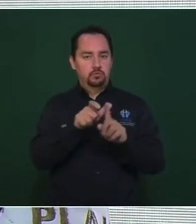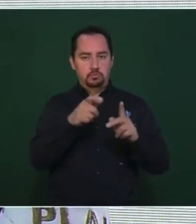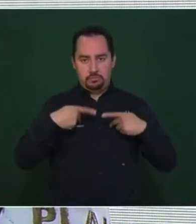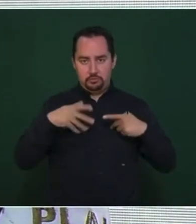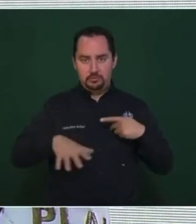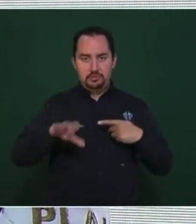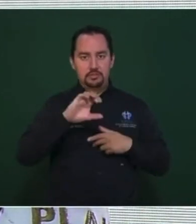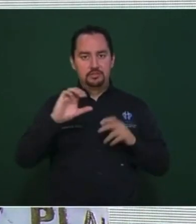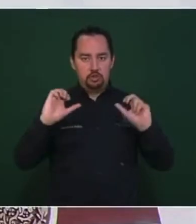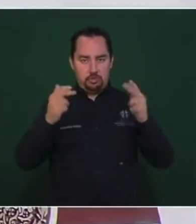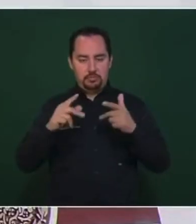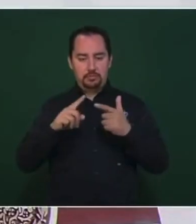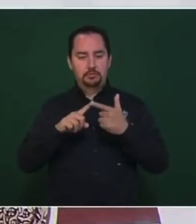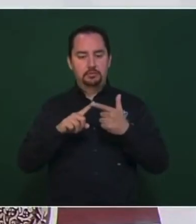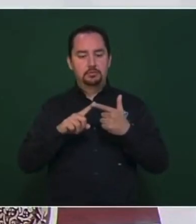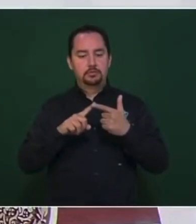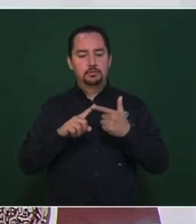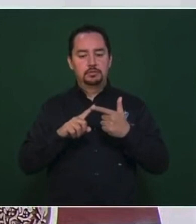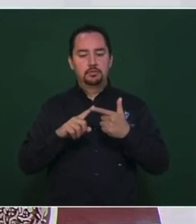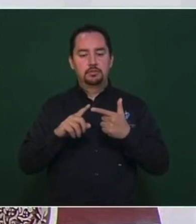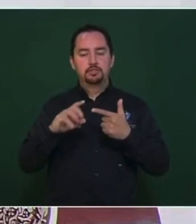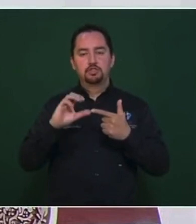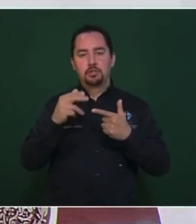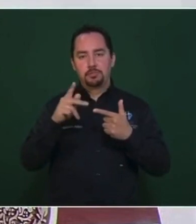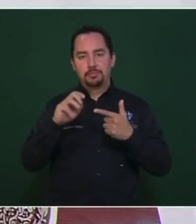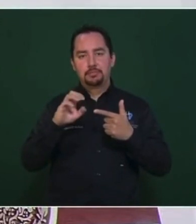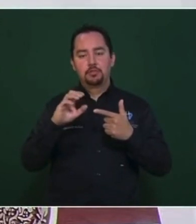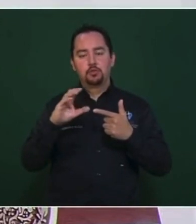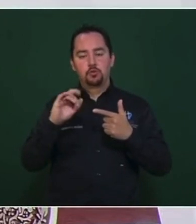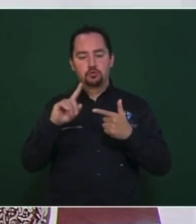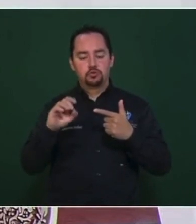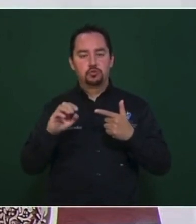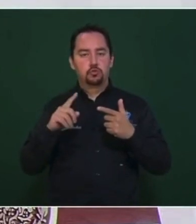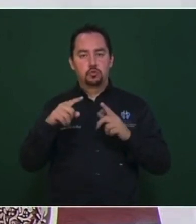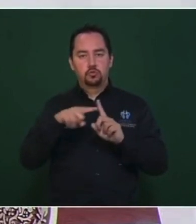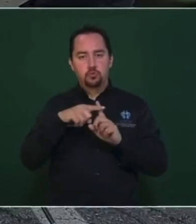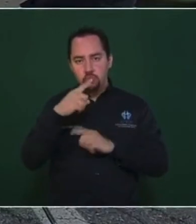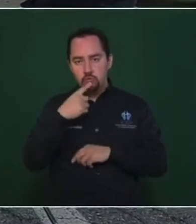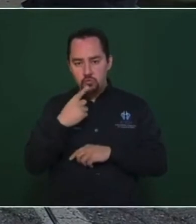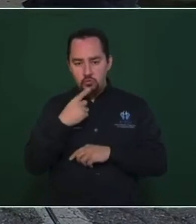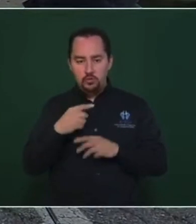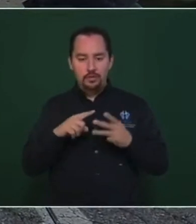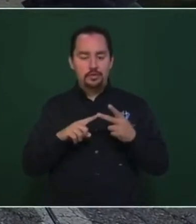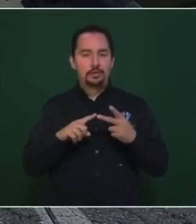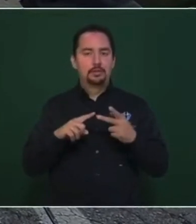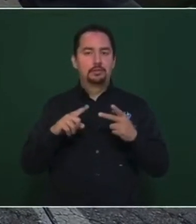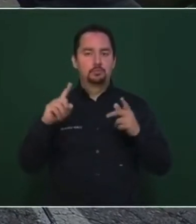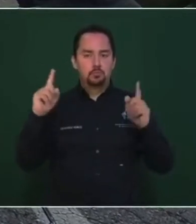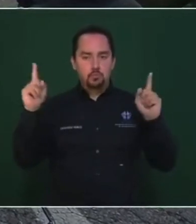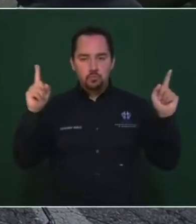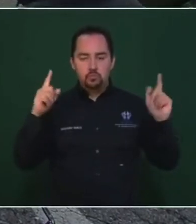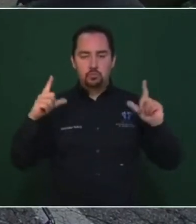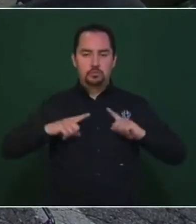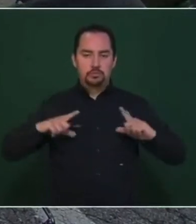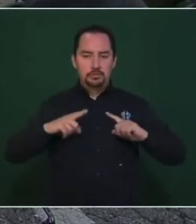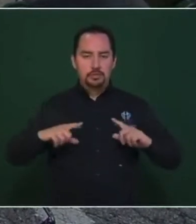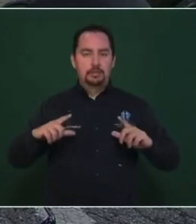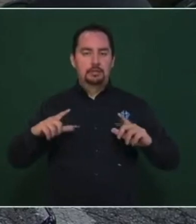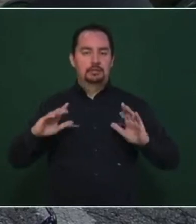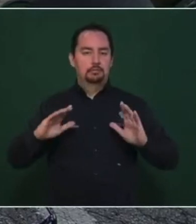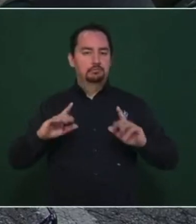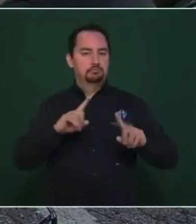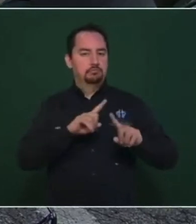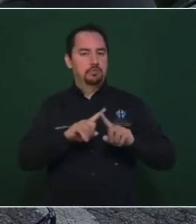Protección Civil de Chiapa de Corzo, de la Cruz Roja, Rescate Urbano, Policía Estatal, Bomberos,